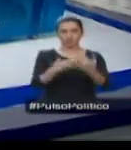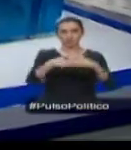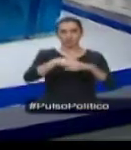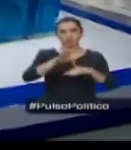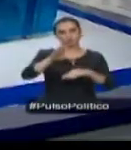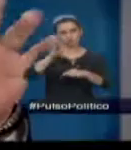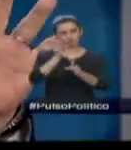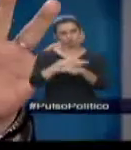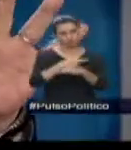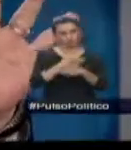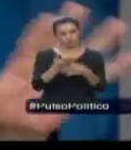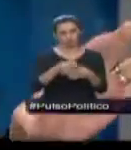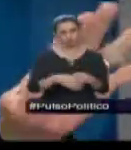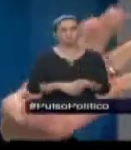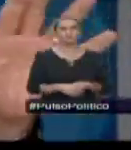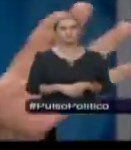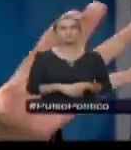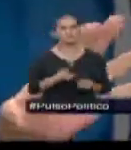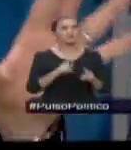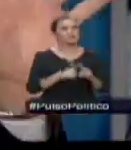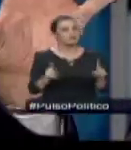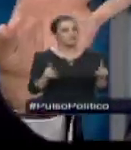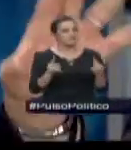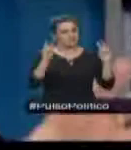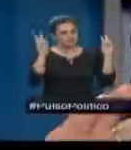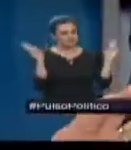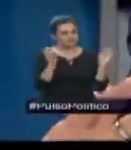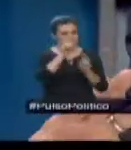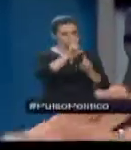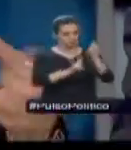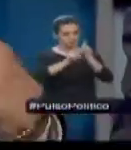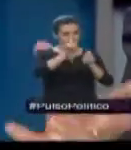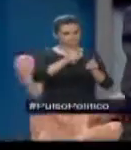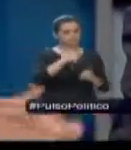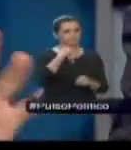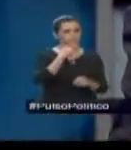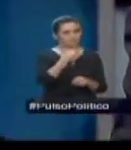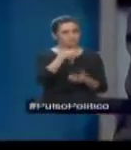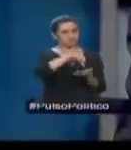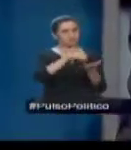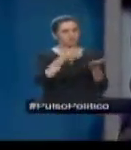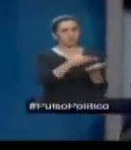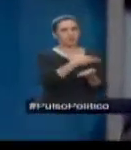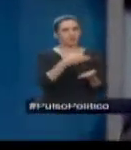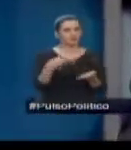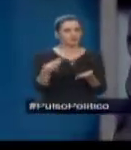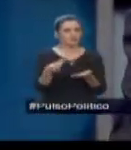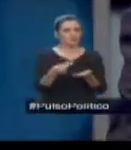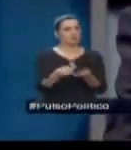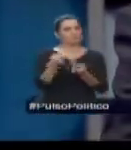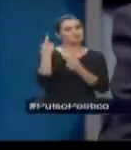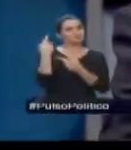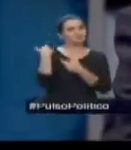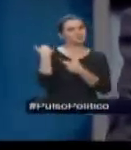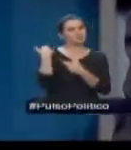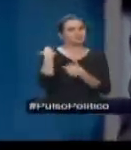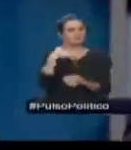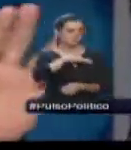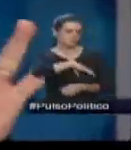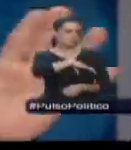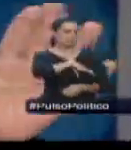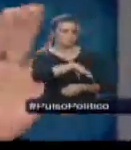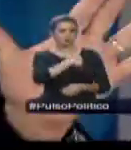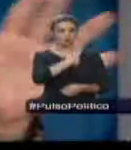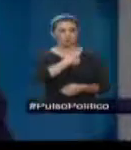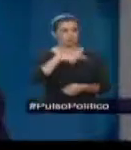a ver nuevamente diferenciamos el tema de la consulta popular ciudadana y de las competencias que tendrían los gatos y